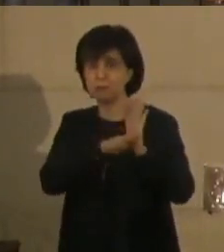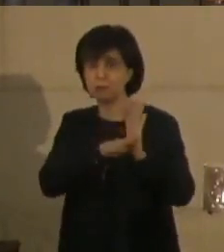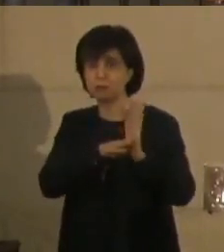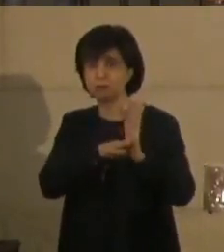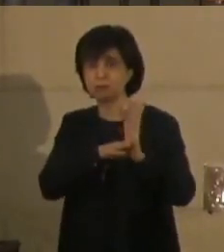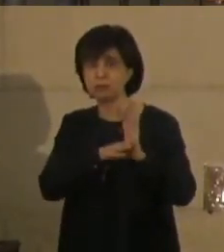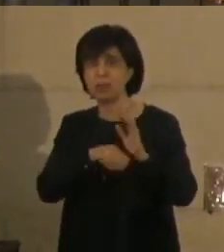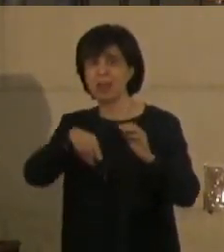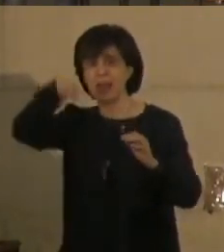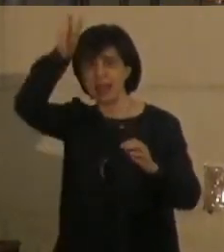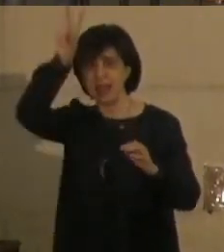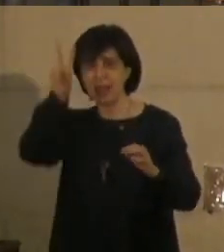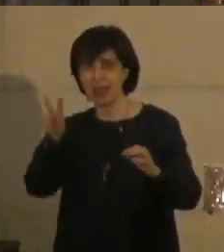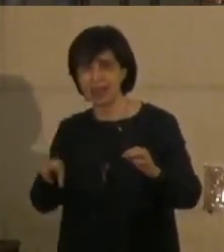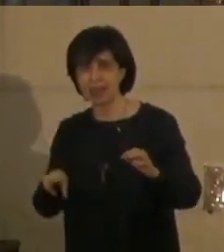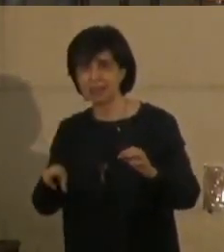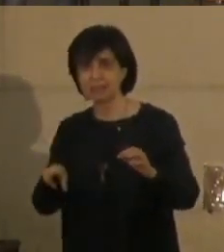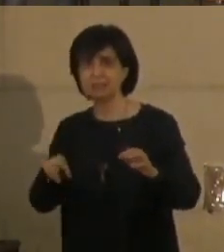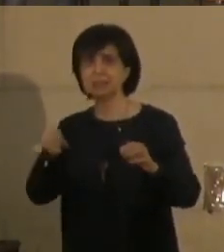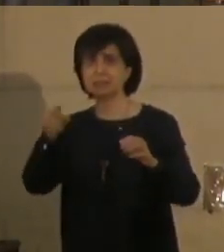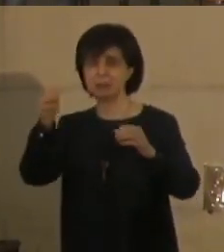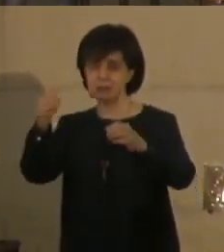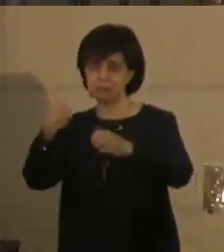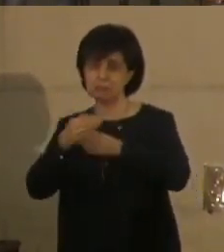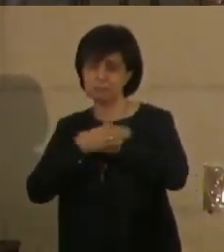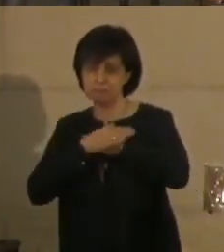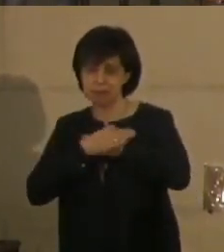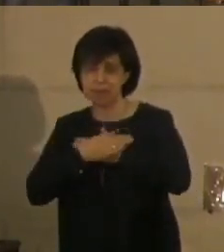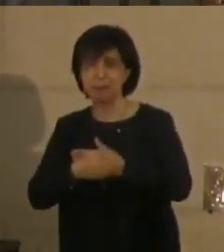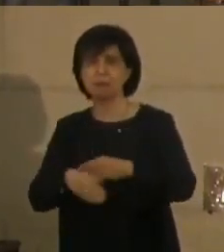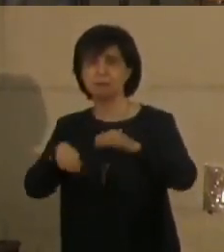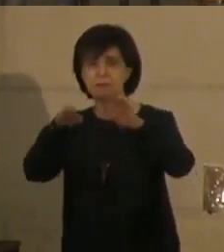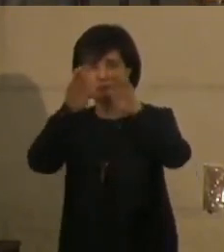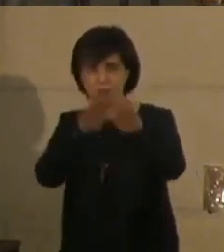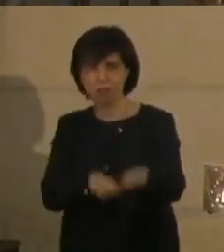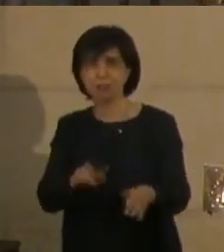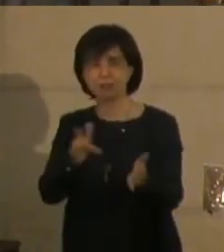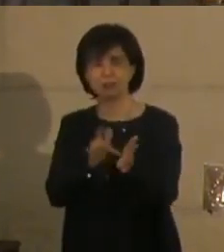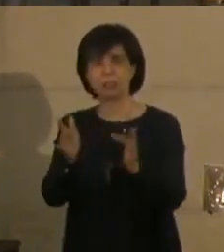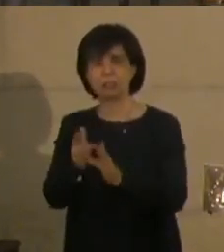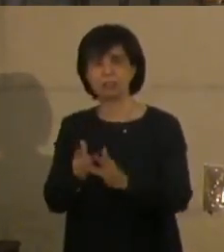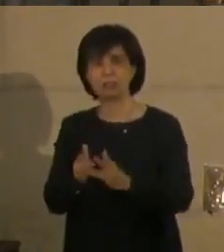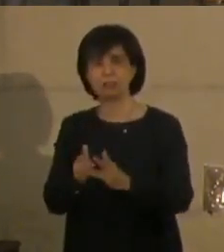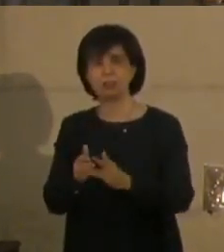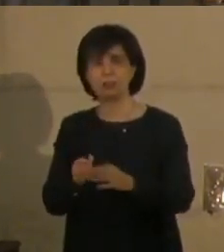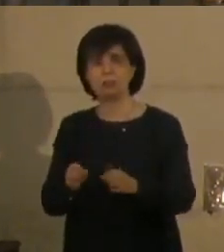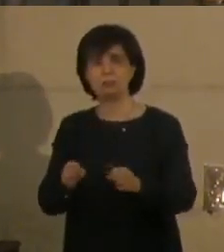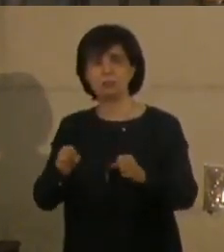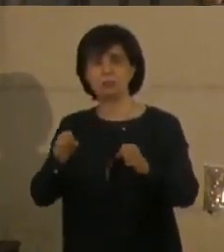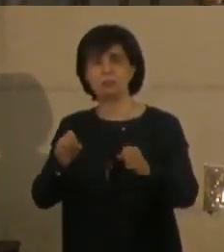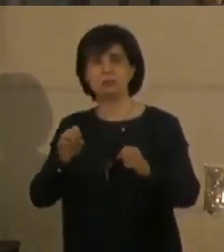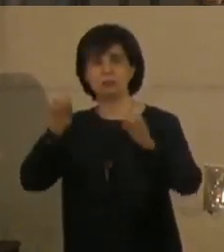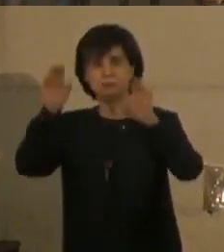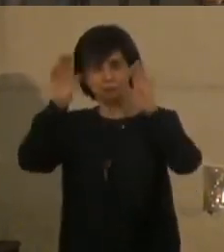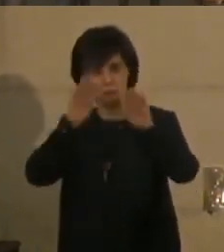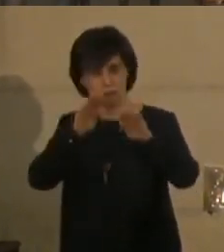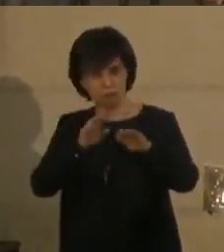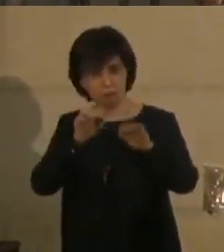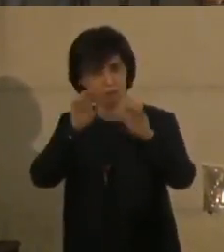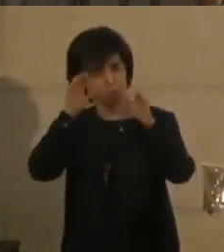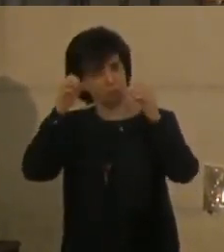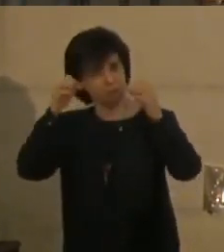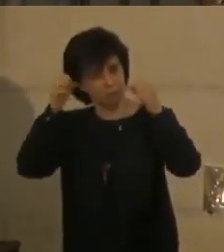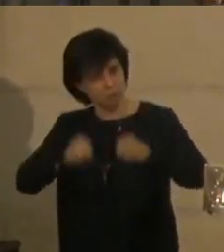mandamientos, ese me ama. Fiémonos de Jesucristo. Fiémonos del Señor.